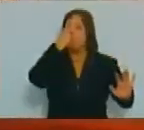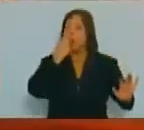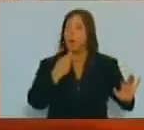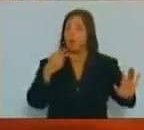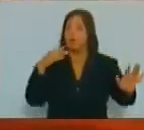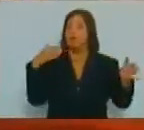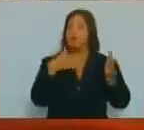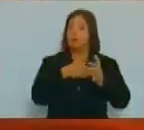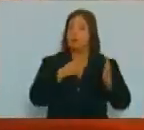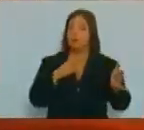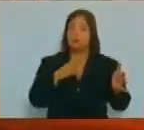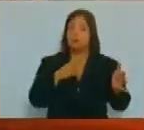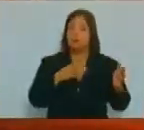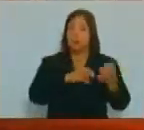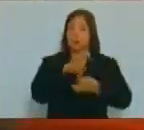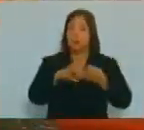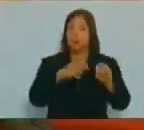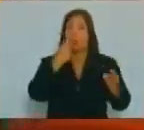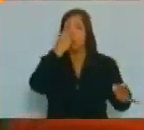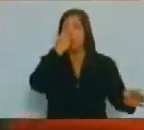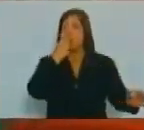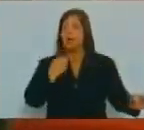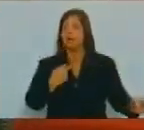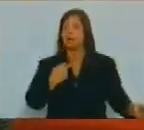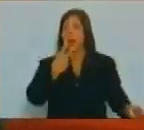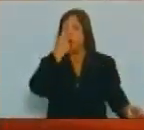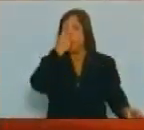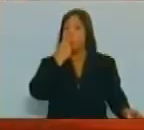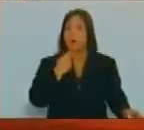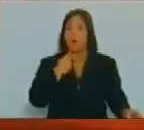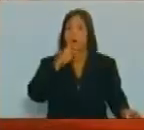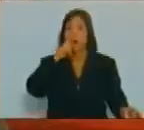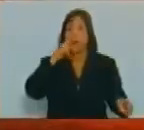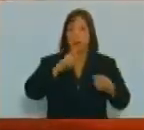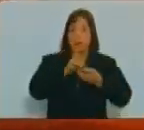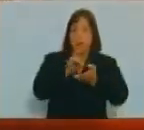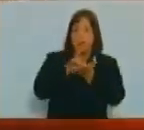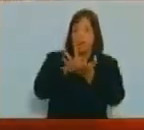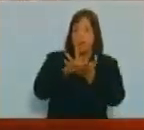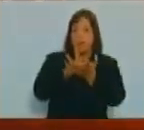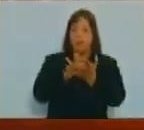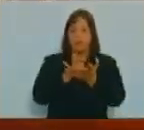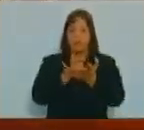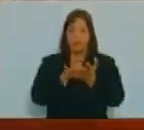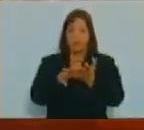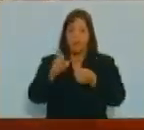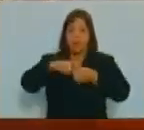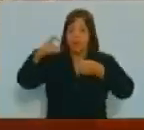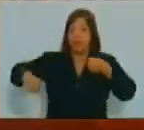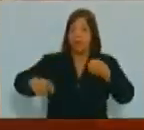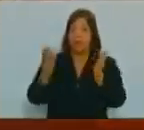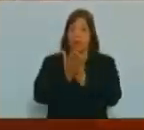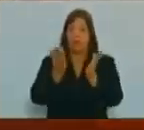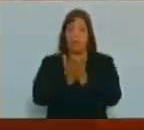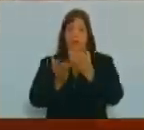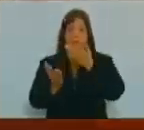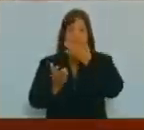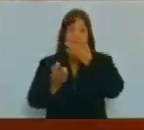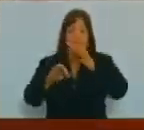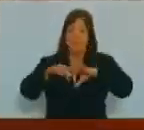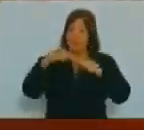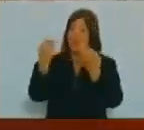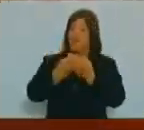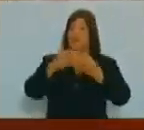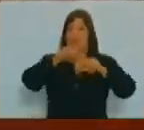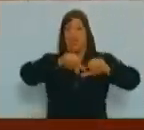tuvo una de las primeras cosas era la pobreza hablan de la exclusión la deserción escolar la familia